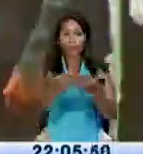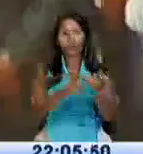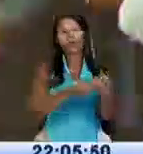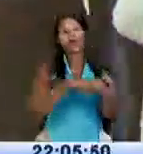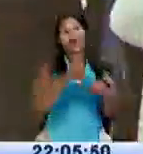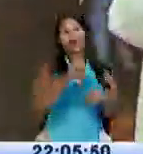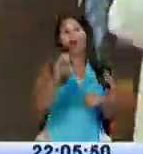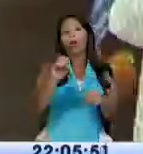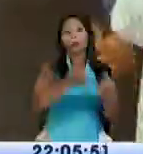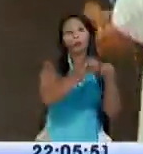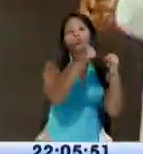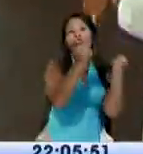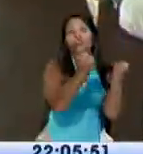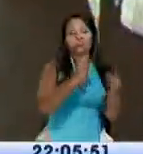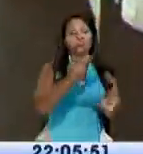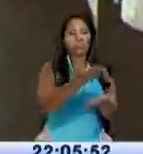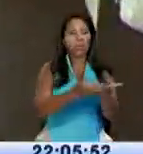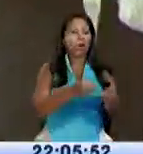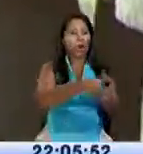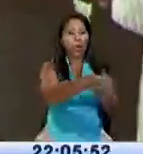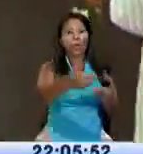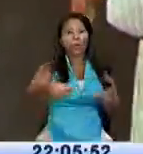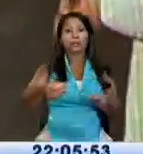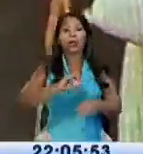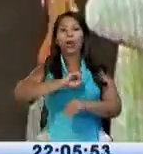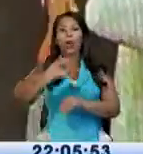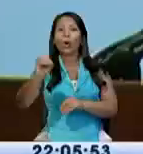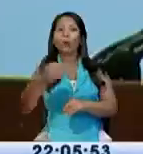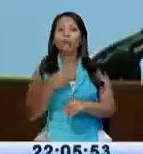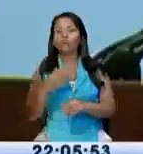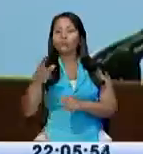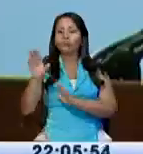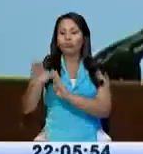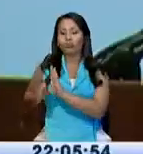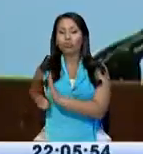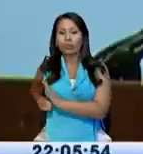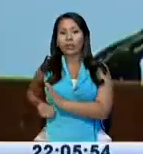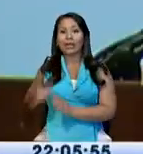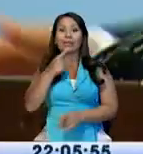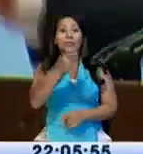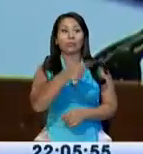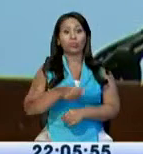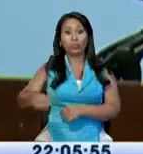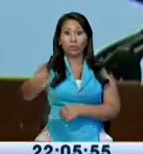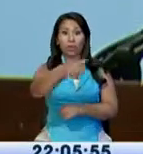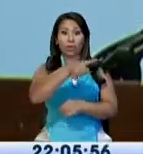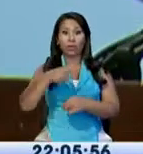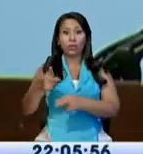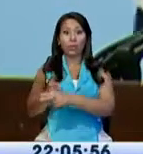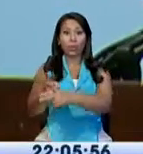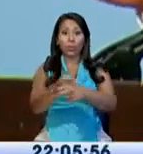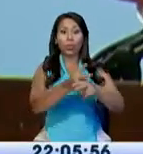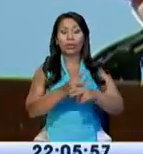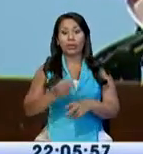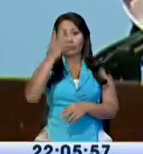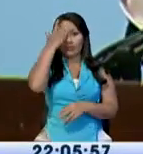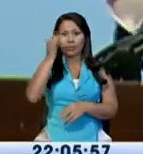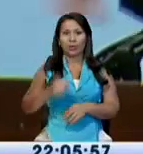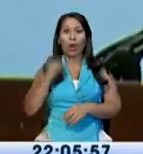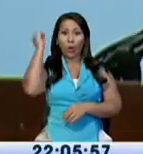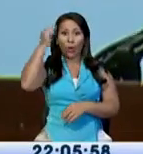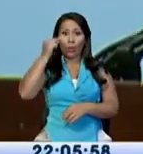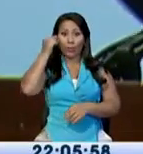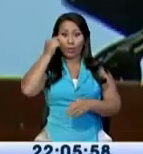el liberalismo o economía social de mercado. Cuídense, Estado grande que